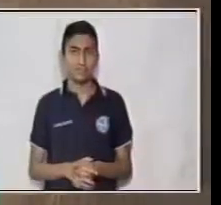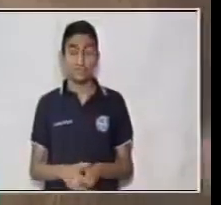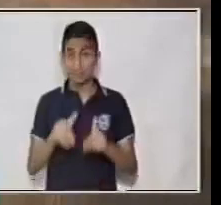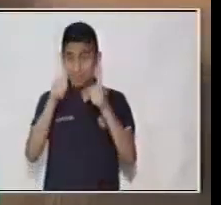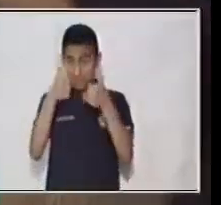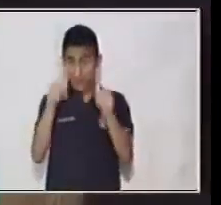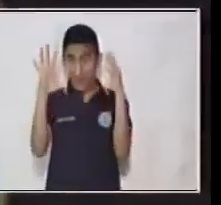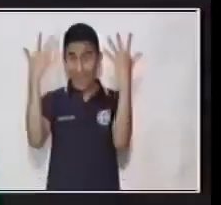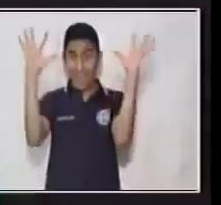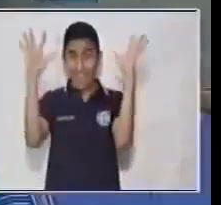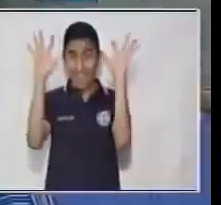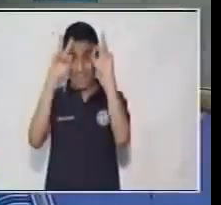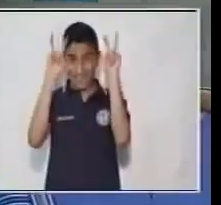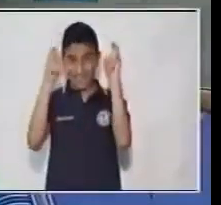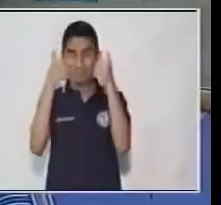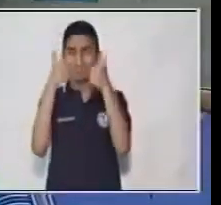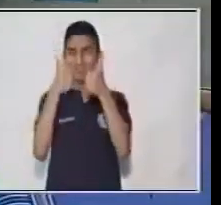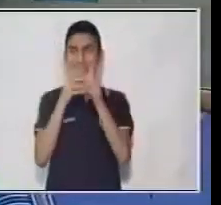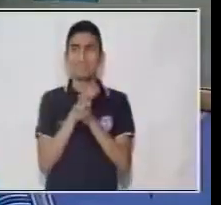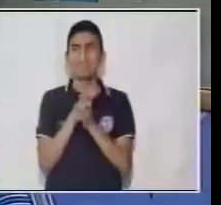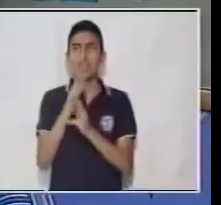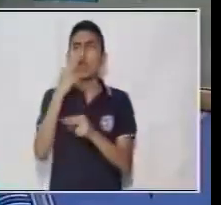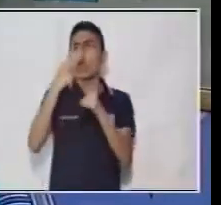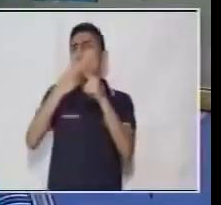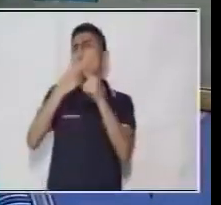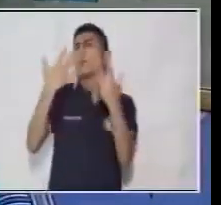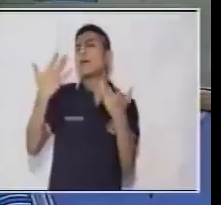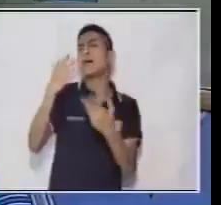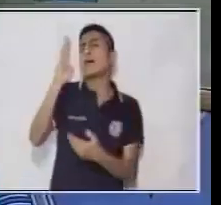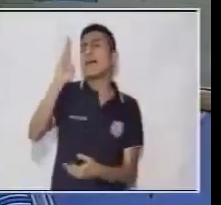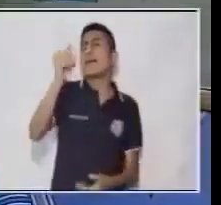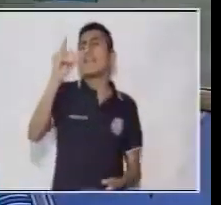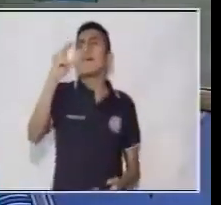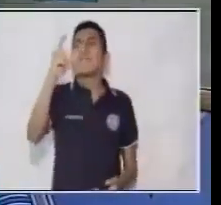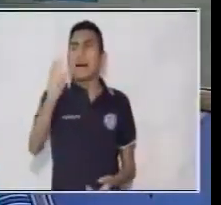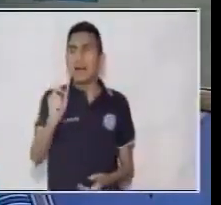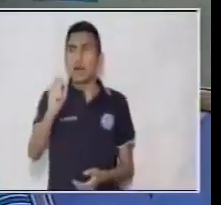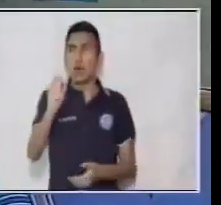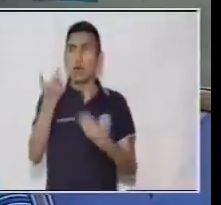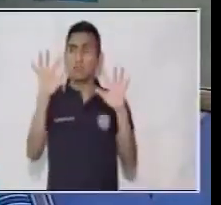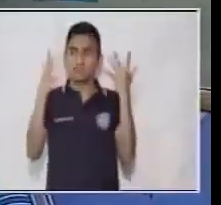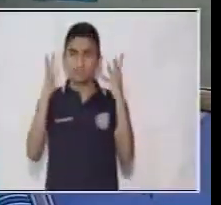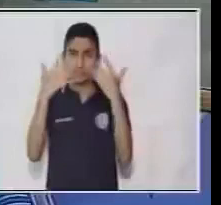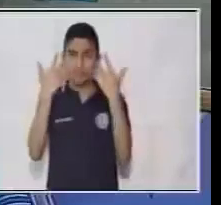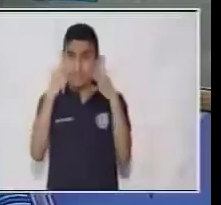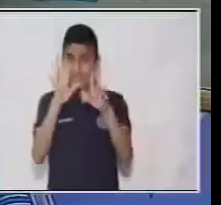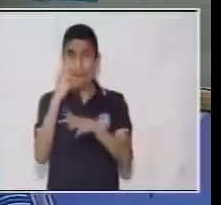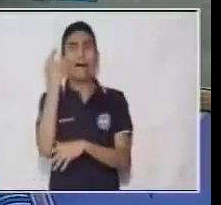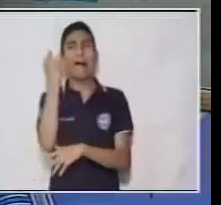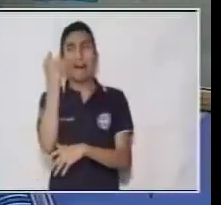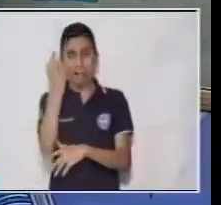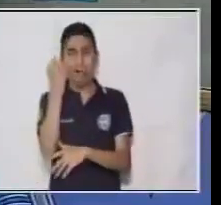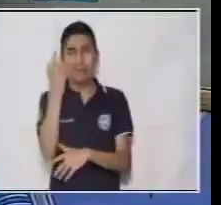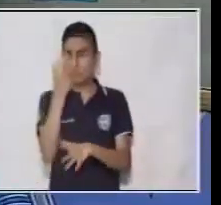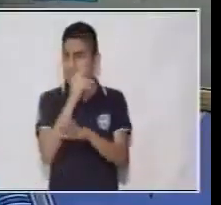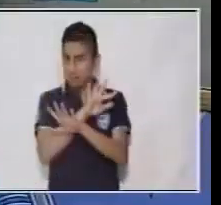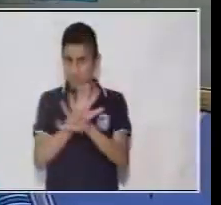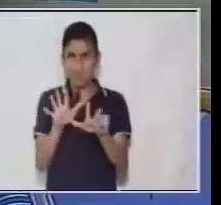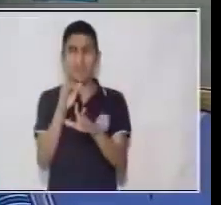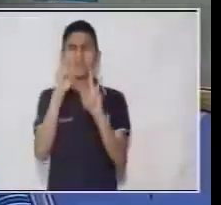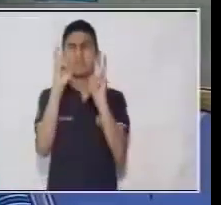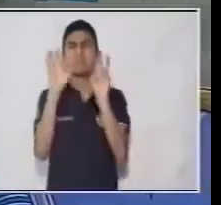Muy bien. El barco. Ya descubrimos